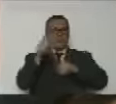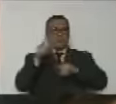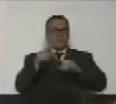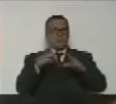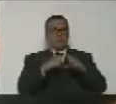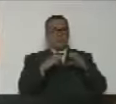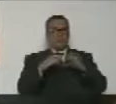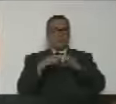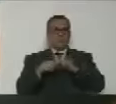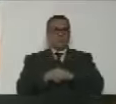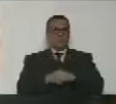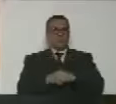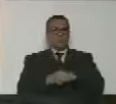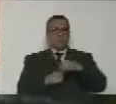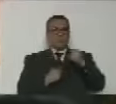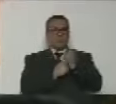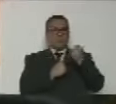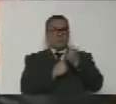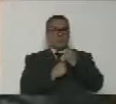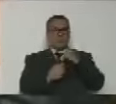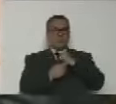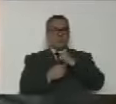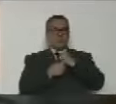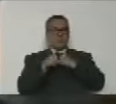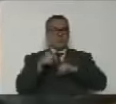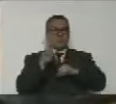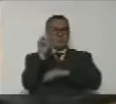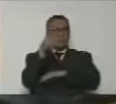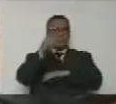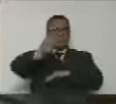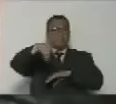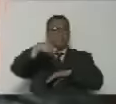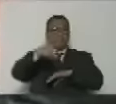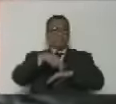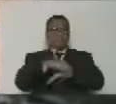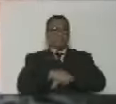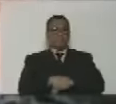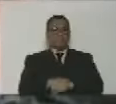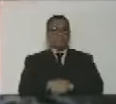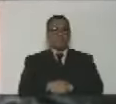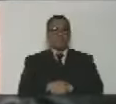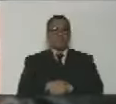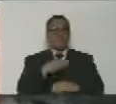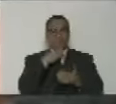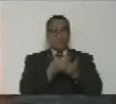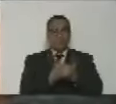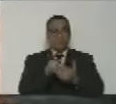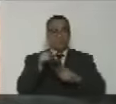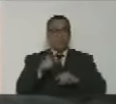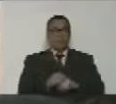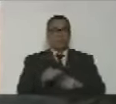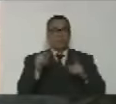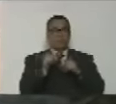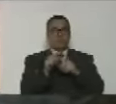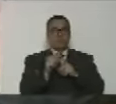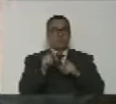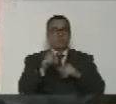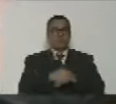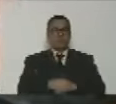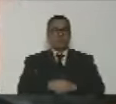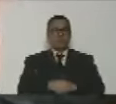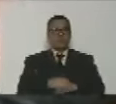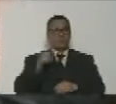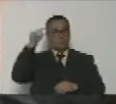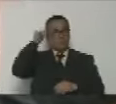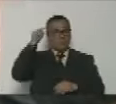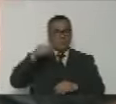de los apoyos técnicos a la Asamblea Nacional. Gracias por cederme el derecho de palabra. El